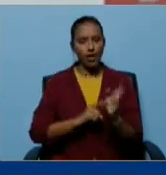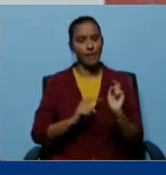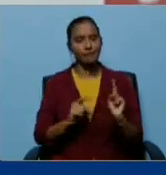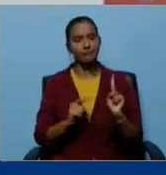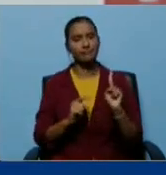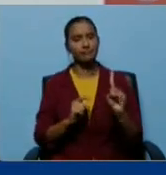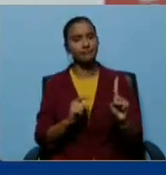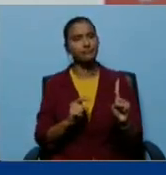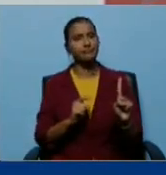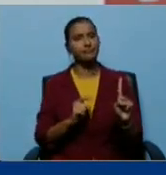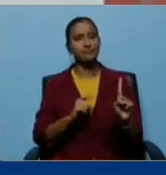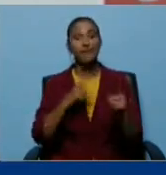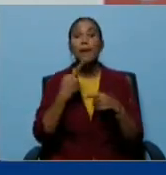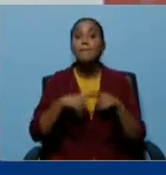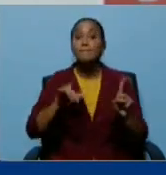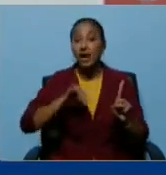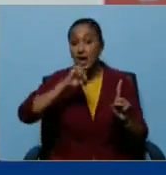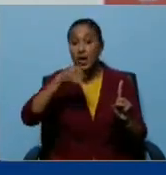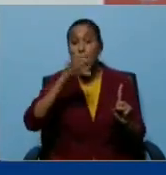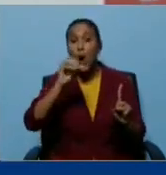Pero José Luis,